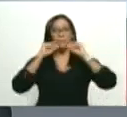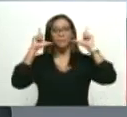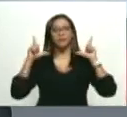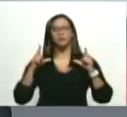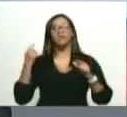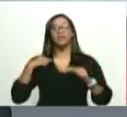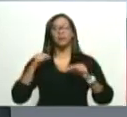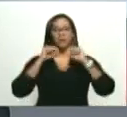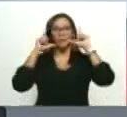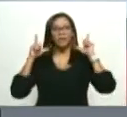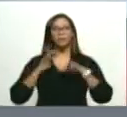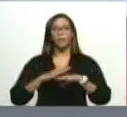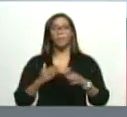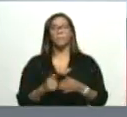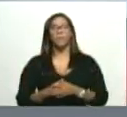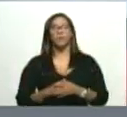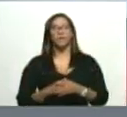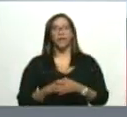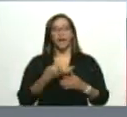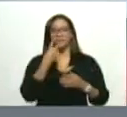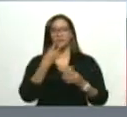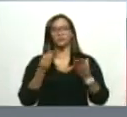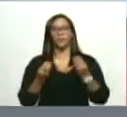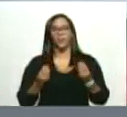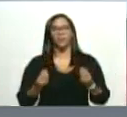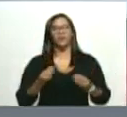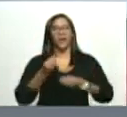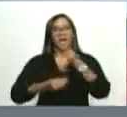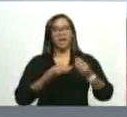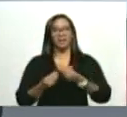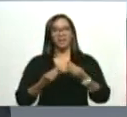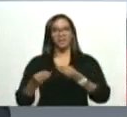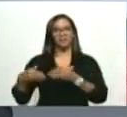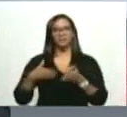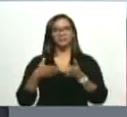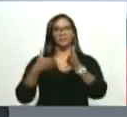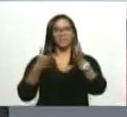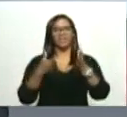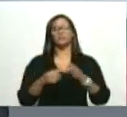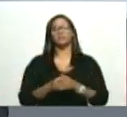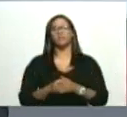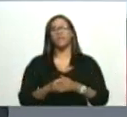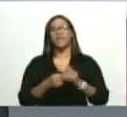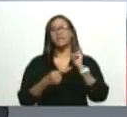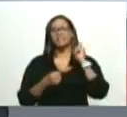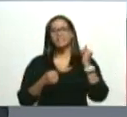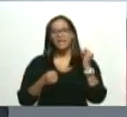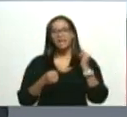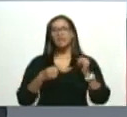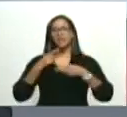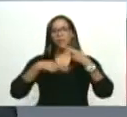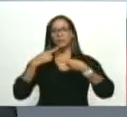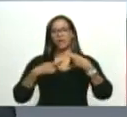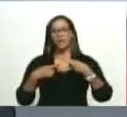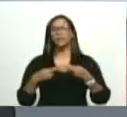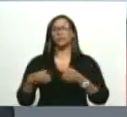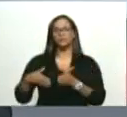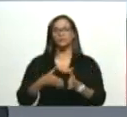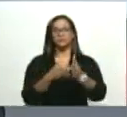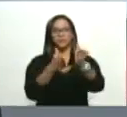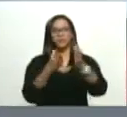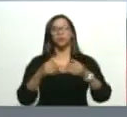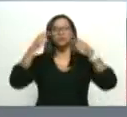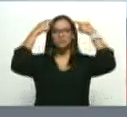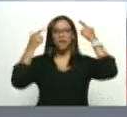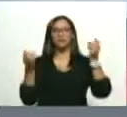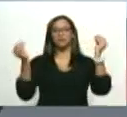tenido un impacto porque, a juicios de muchos, ha generado corrientes dentro de la izquierda. Corrientes que obviamente son coincidentes con Hugo